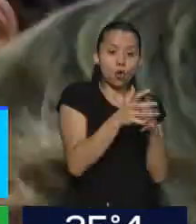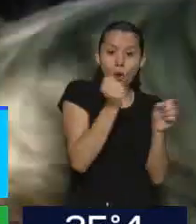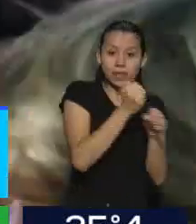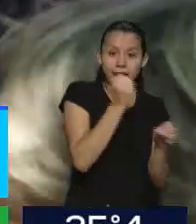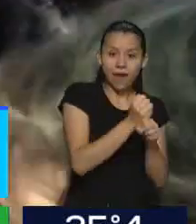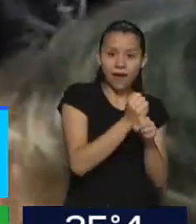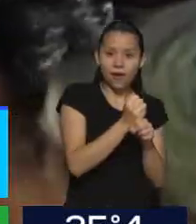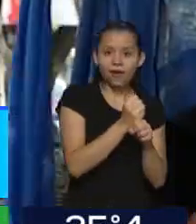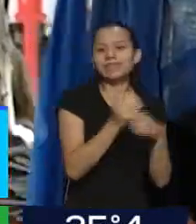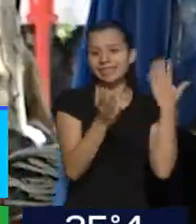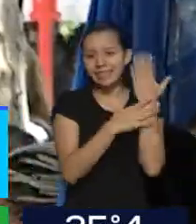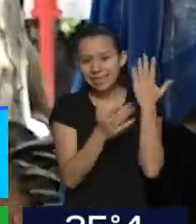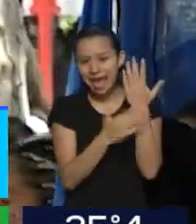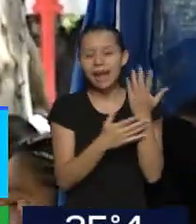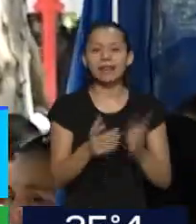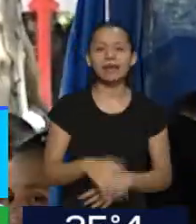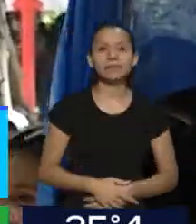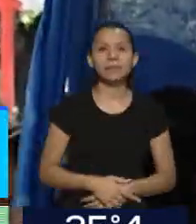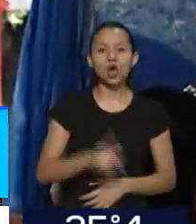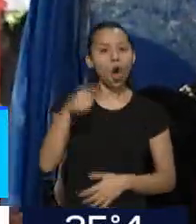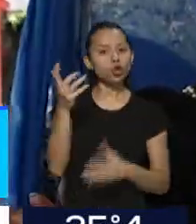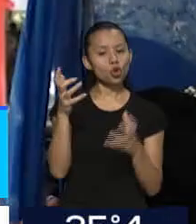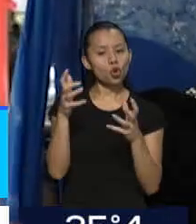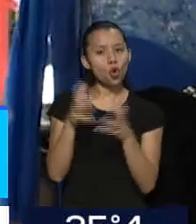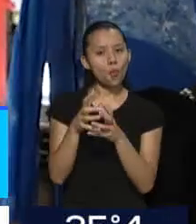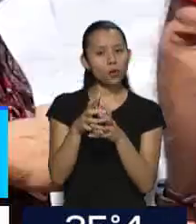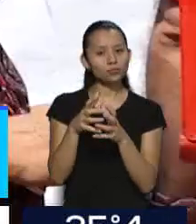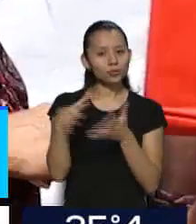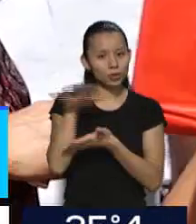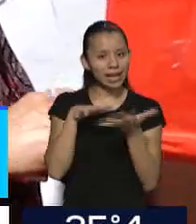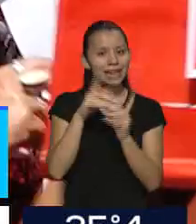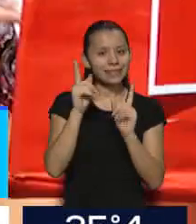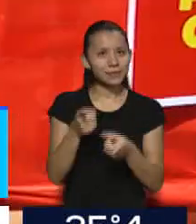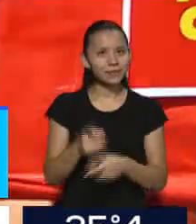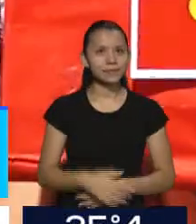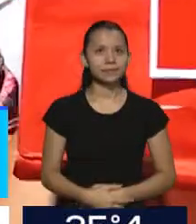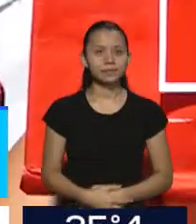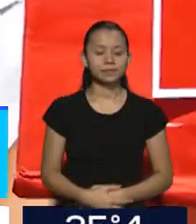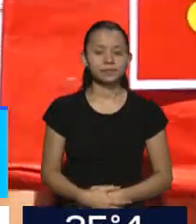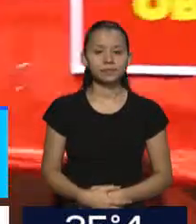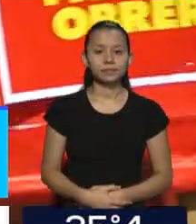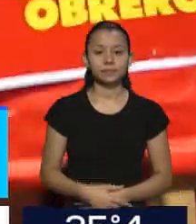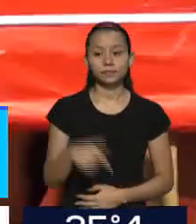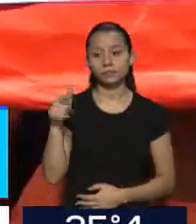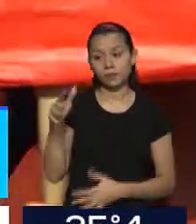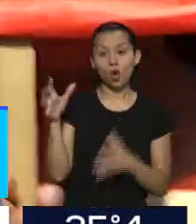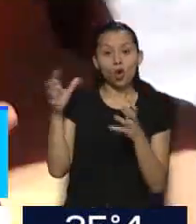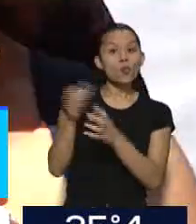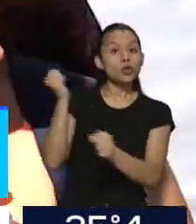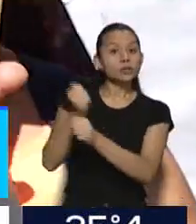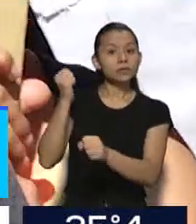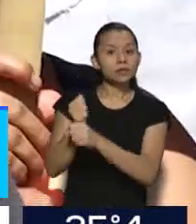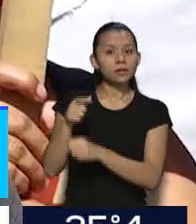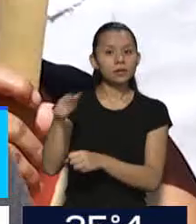y representantes de algunos movimientos sociales. La general de los trabajadores está sufriendo las medidas que ha tomado el ministro